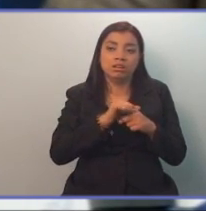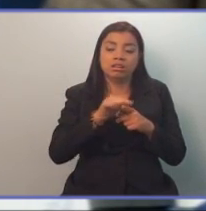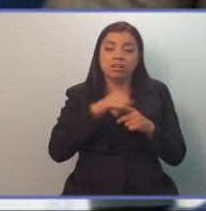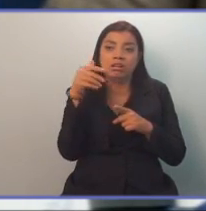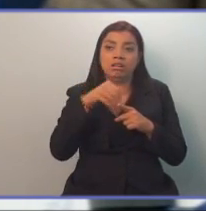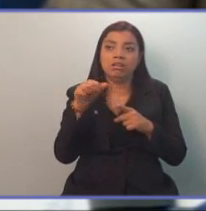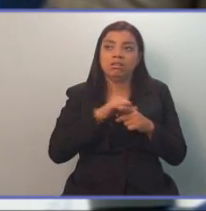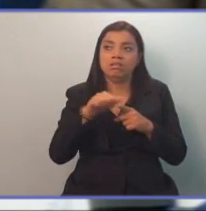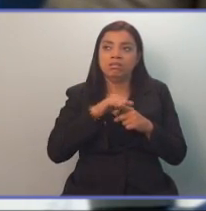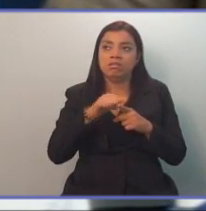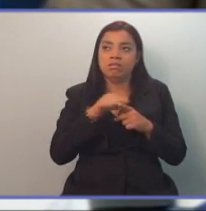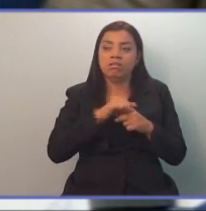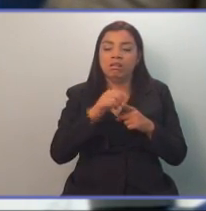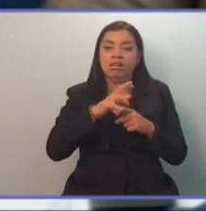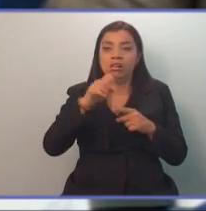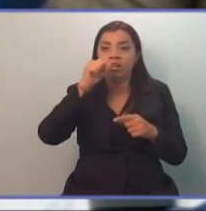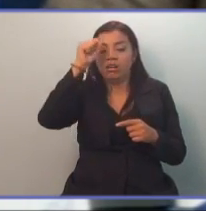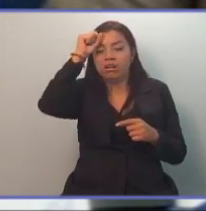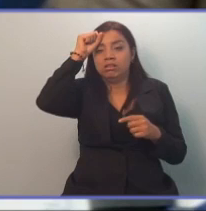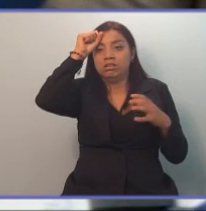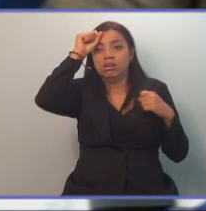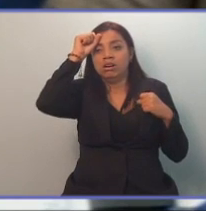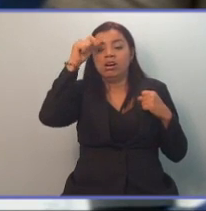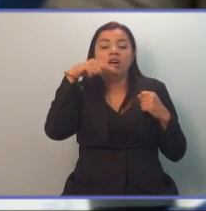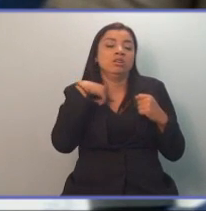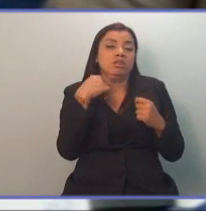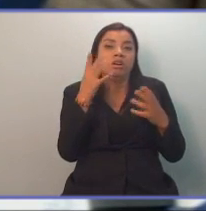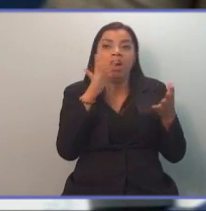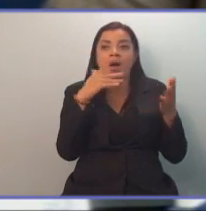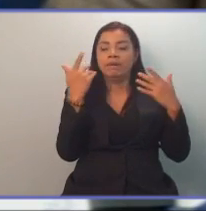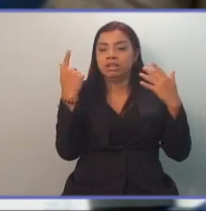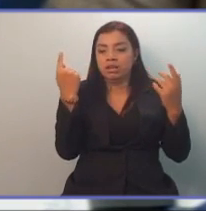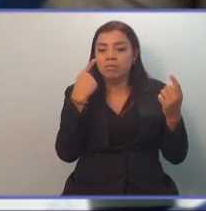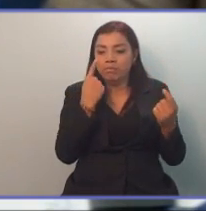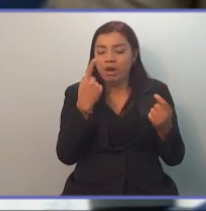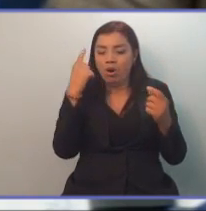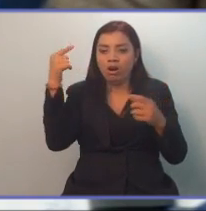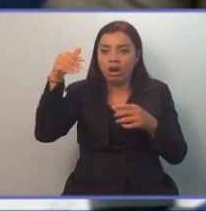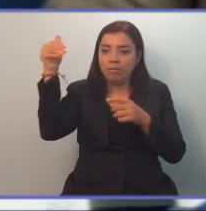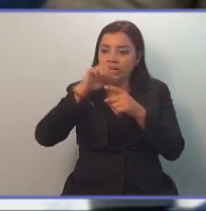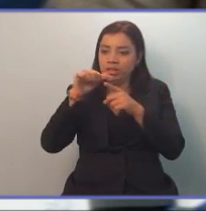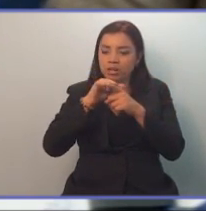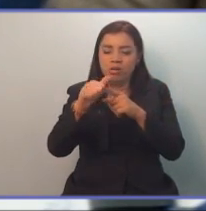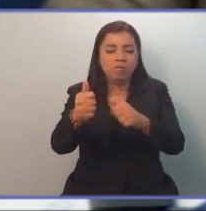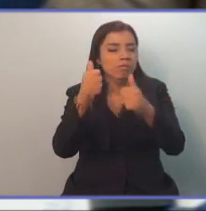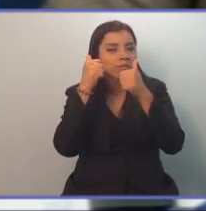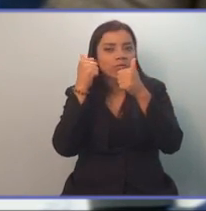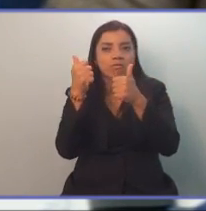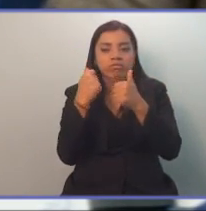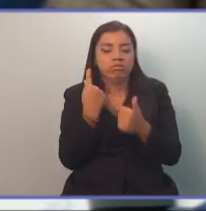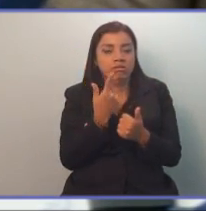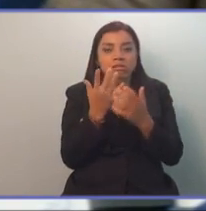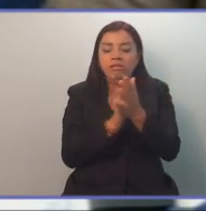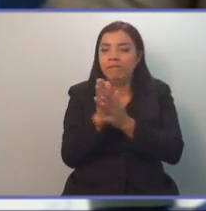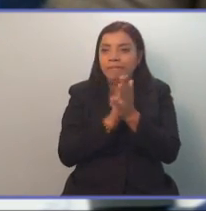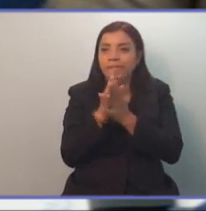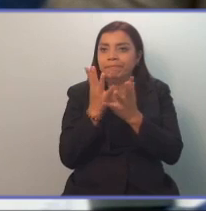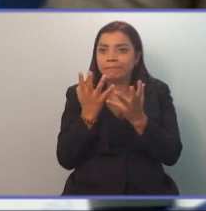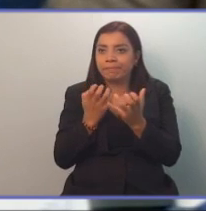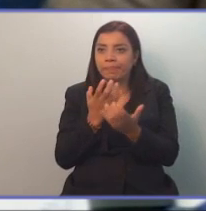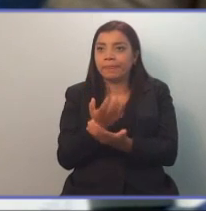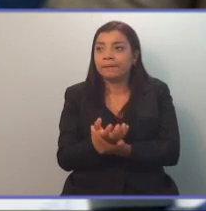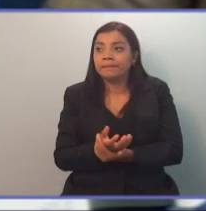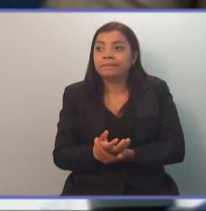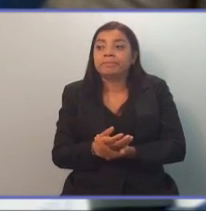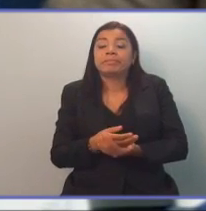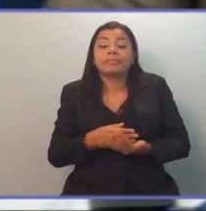capacitaciones bien onerosas, muy buenas? Yo felicito a todas esas personas que tienen el deseo de capacitarse, profesionalizarse, pero